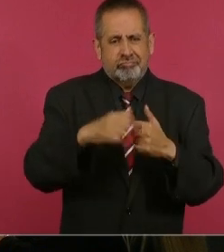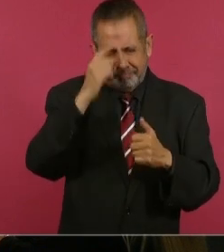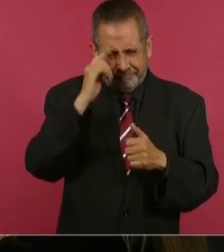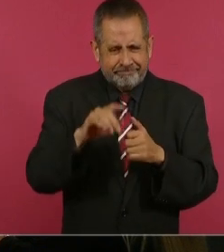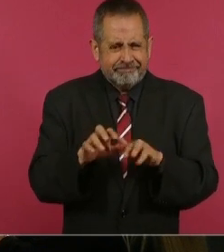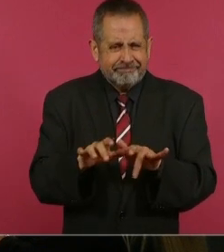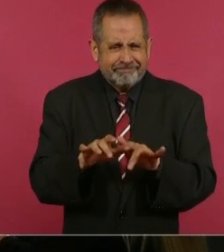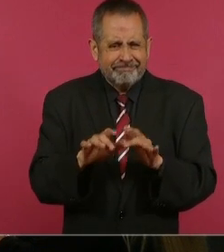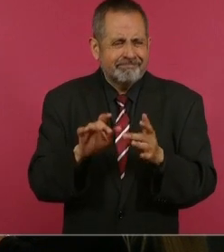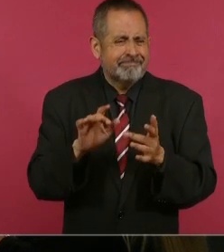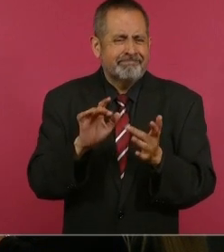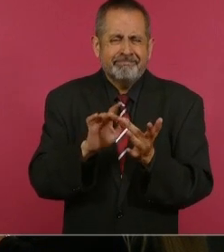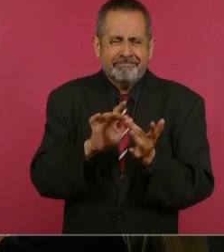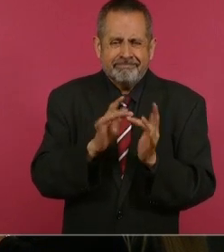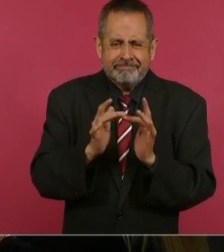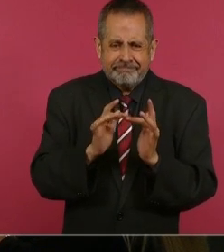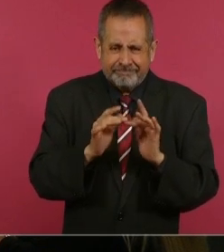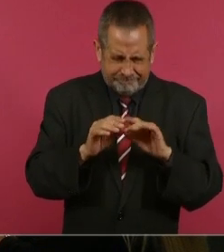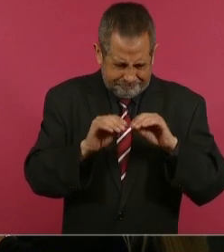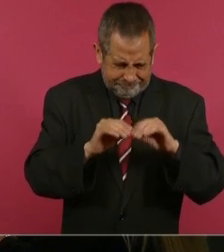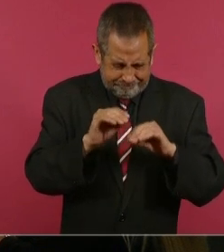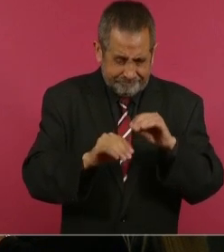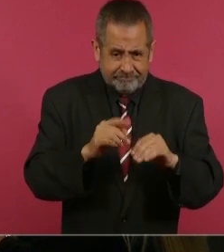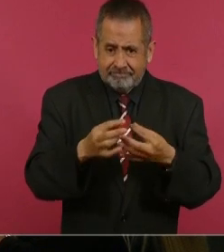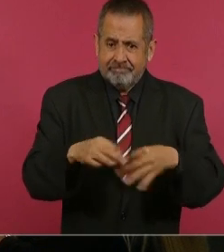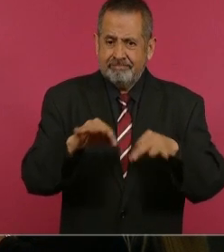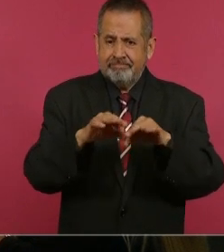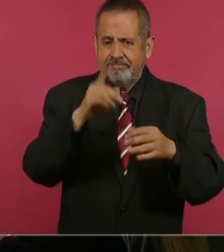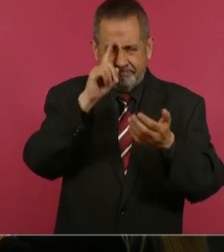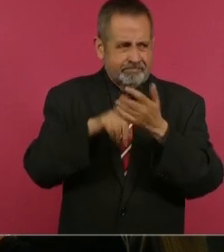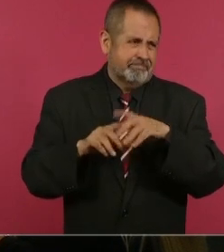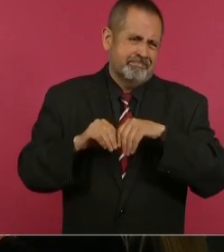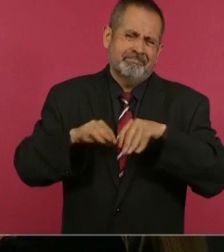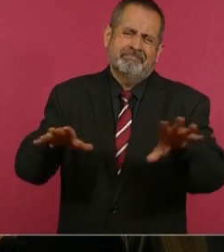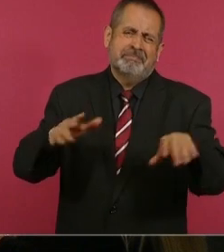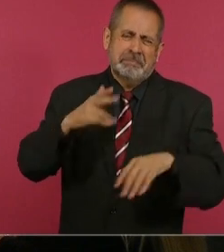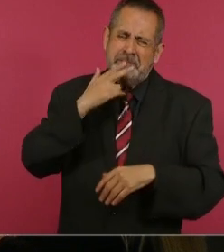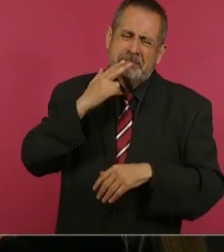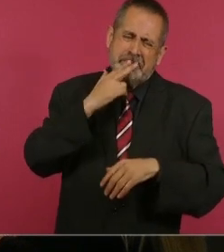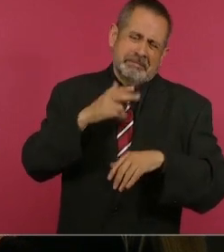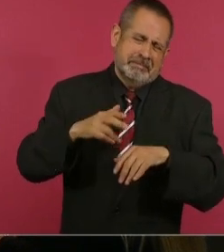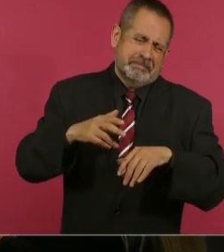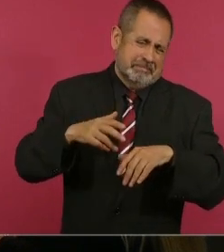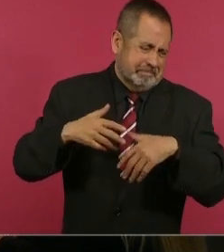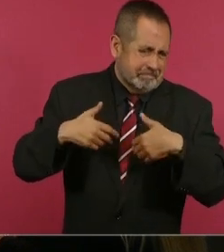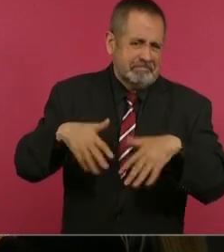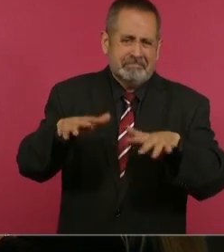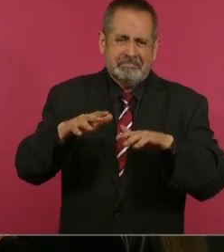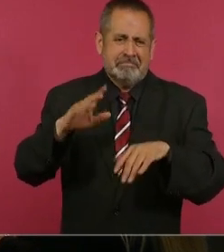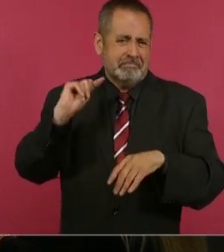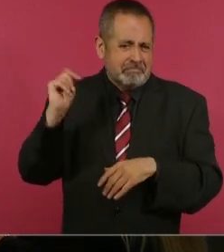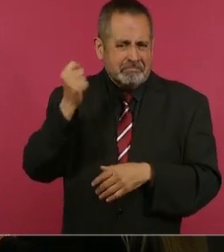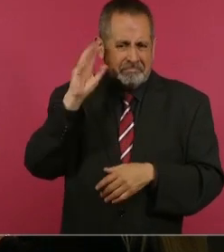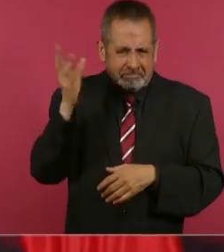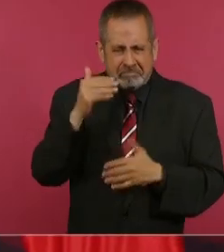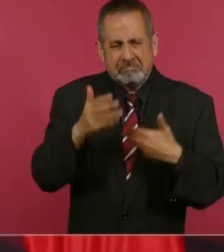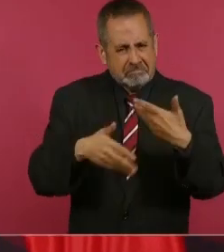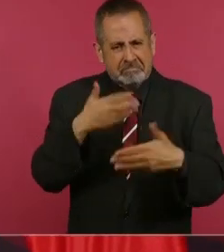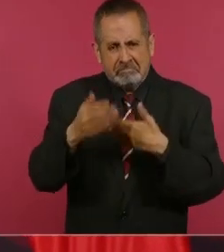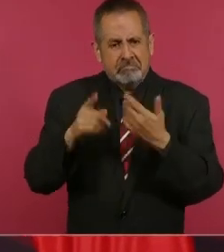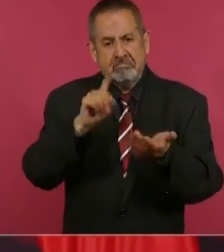semiconductores, que son muy importantes para todo lo que va a significar el